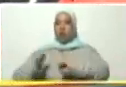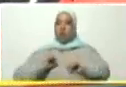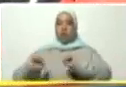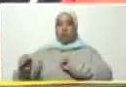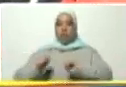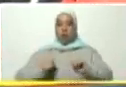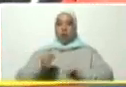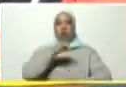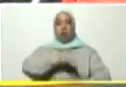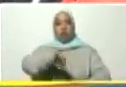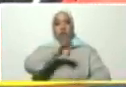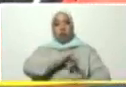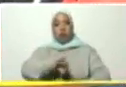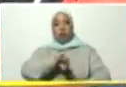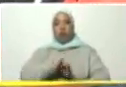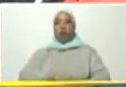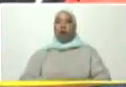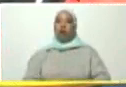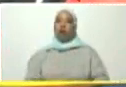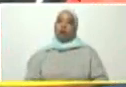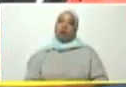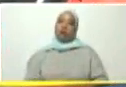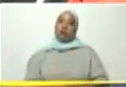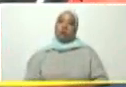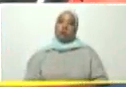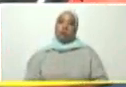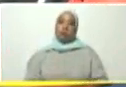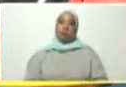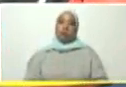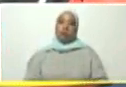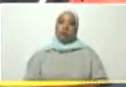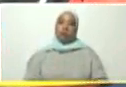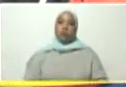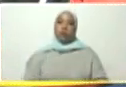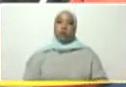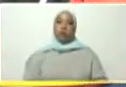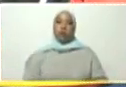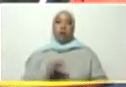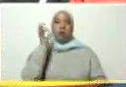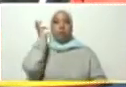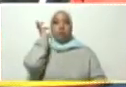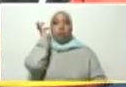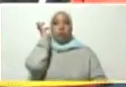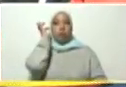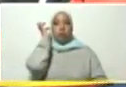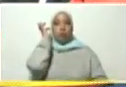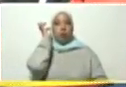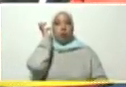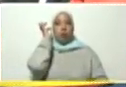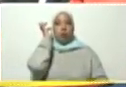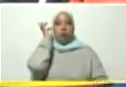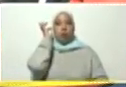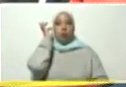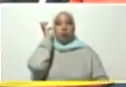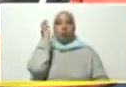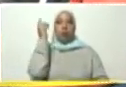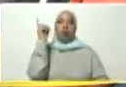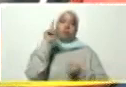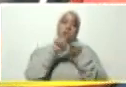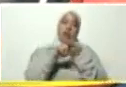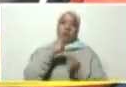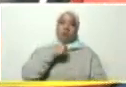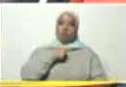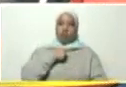y la compañera camarada silita flores